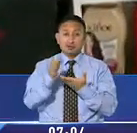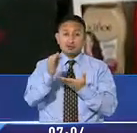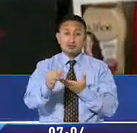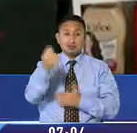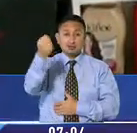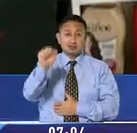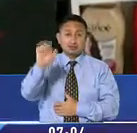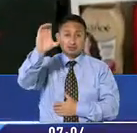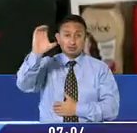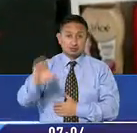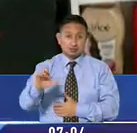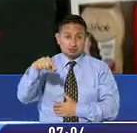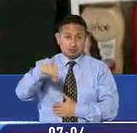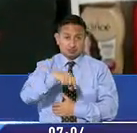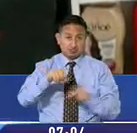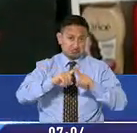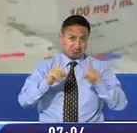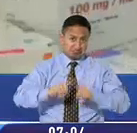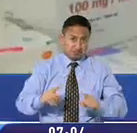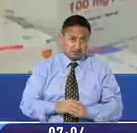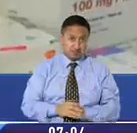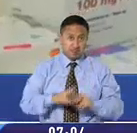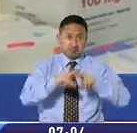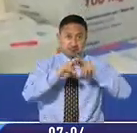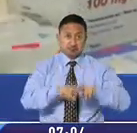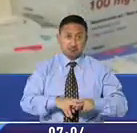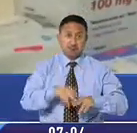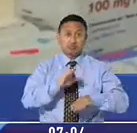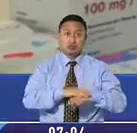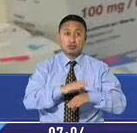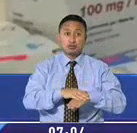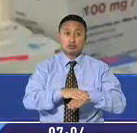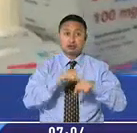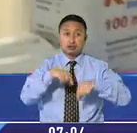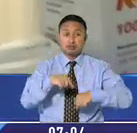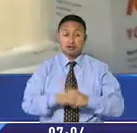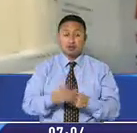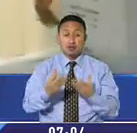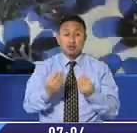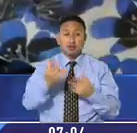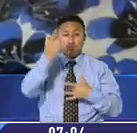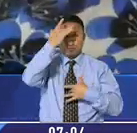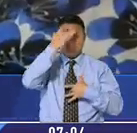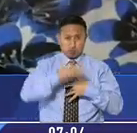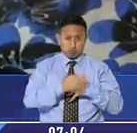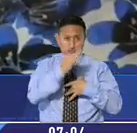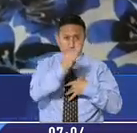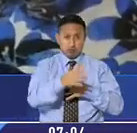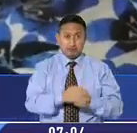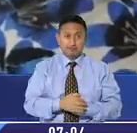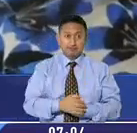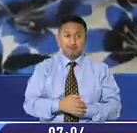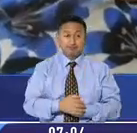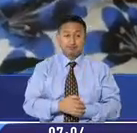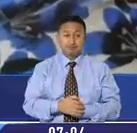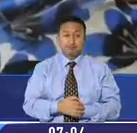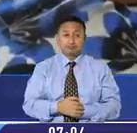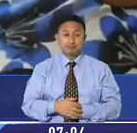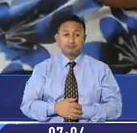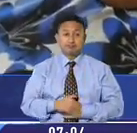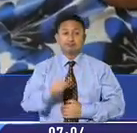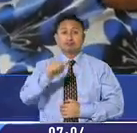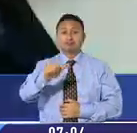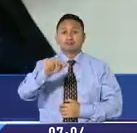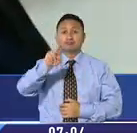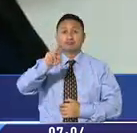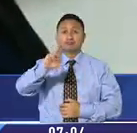sierra y la costa del país y que es debido al aumento de casos COVID en el Ecuador. La Agencia de Regulación, Control